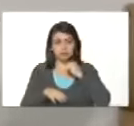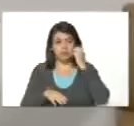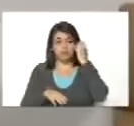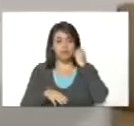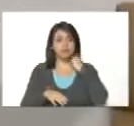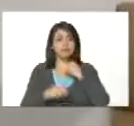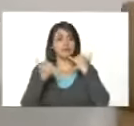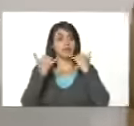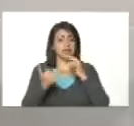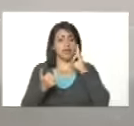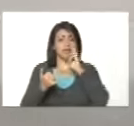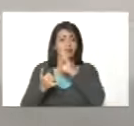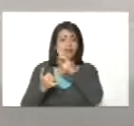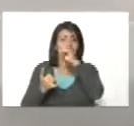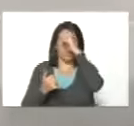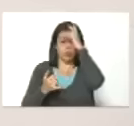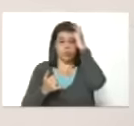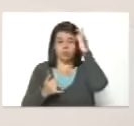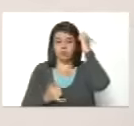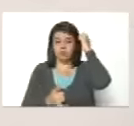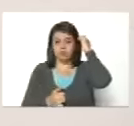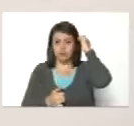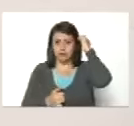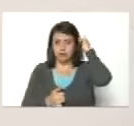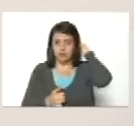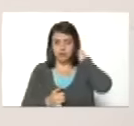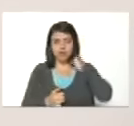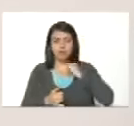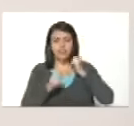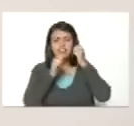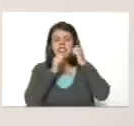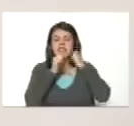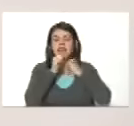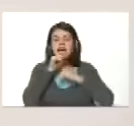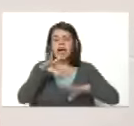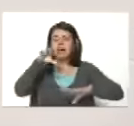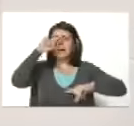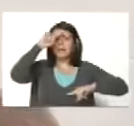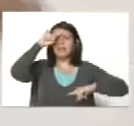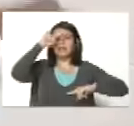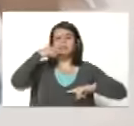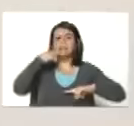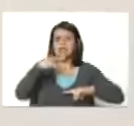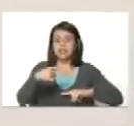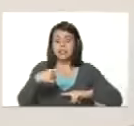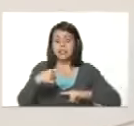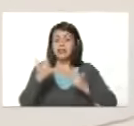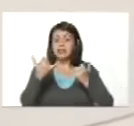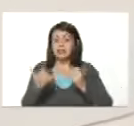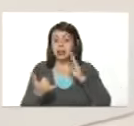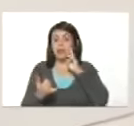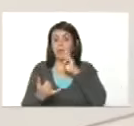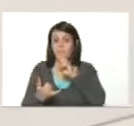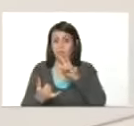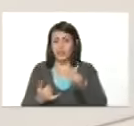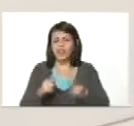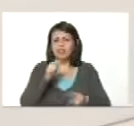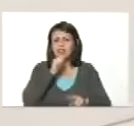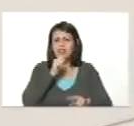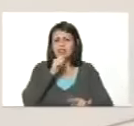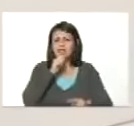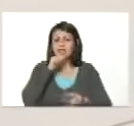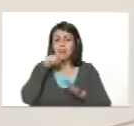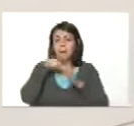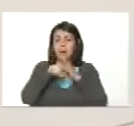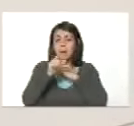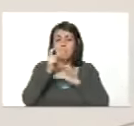ya veremos quién tiene que retractarse. Ya veremos quién tiene que